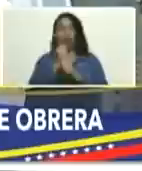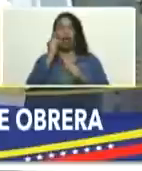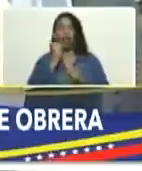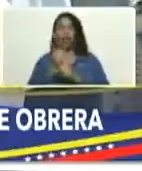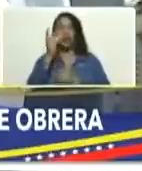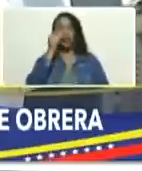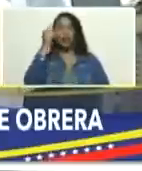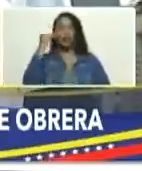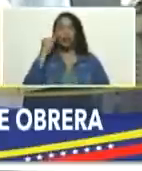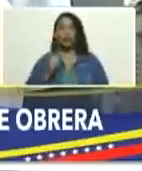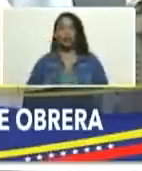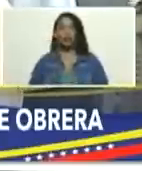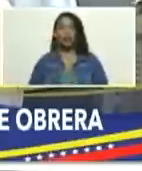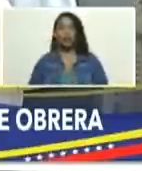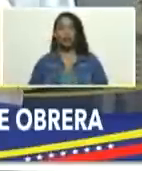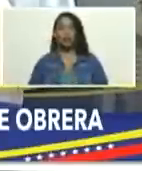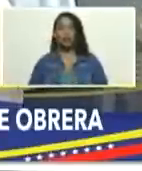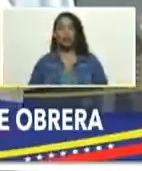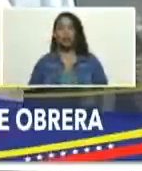y trabajadoras.